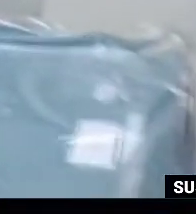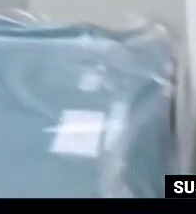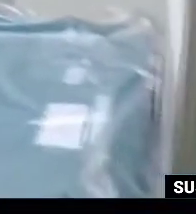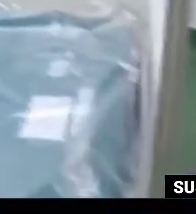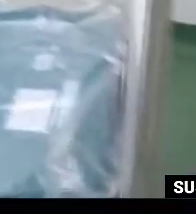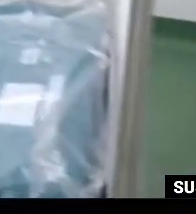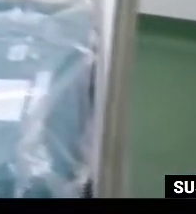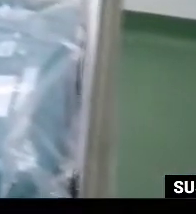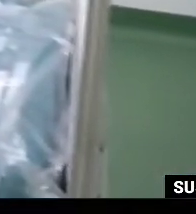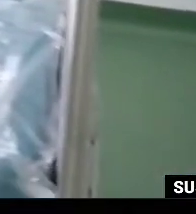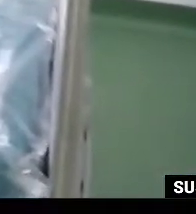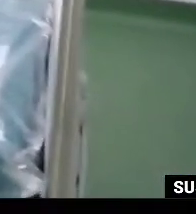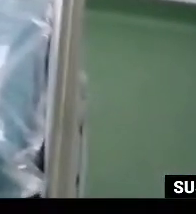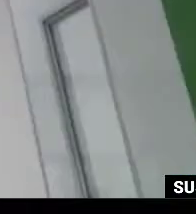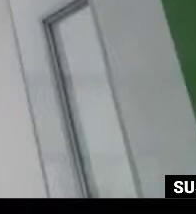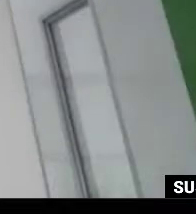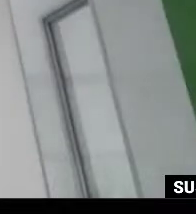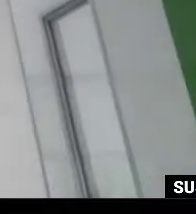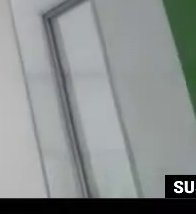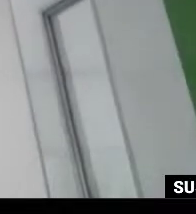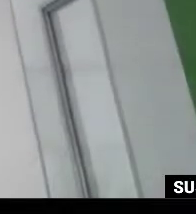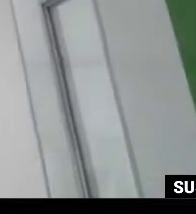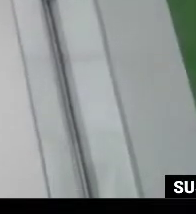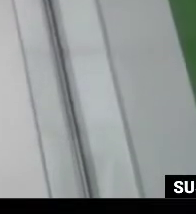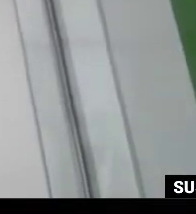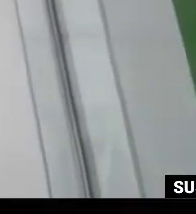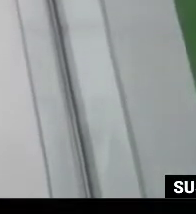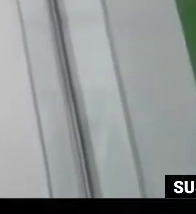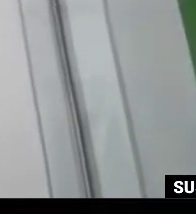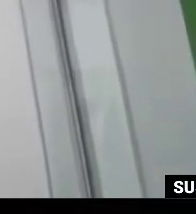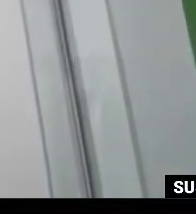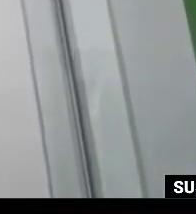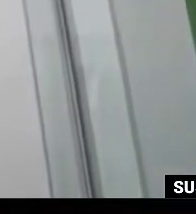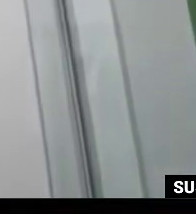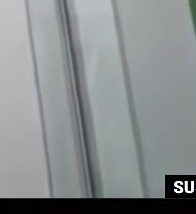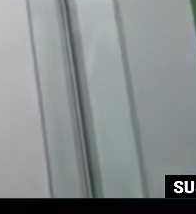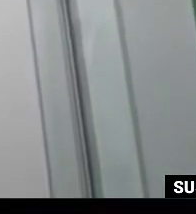¿Y el 3 de mañana de empezar? Sí, ¿no? Hoy mismo.